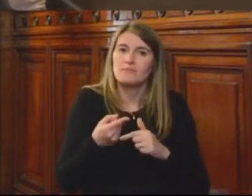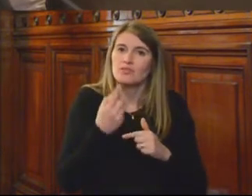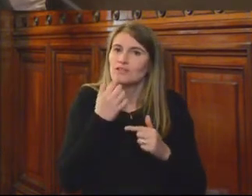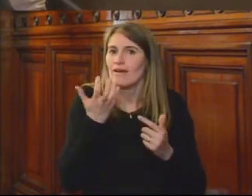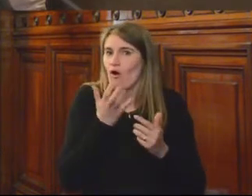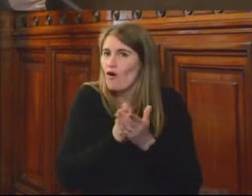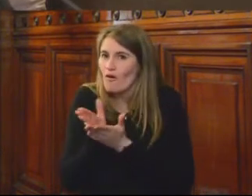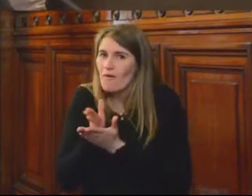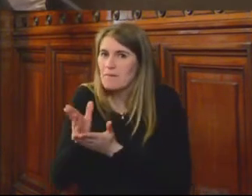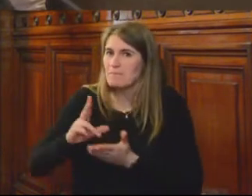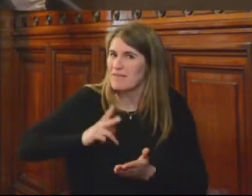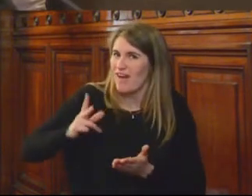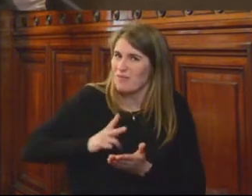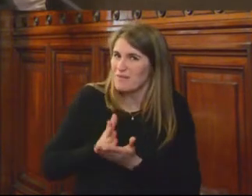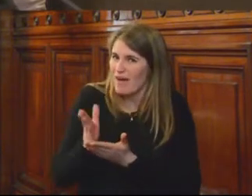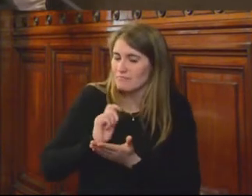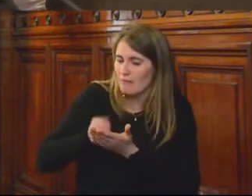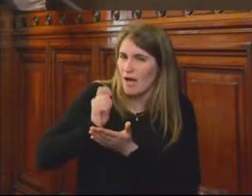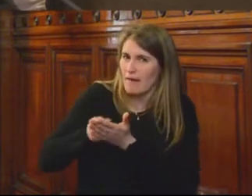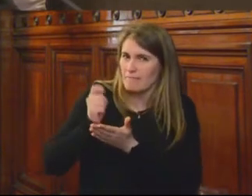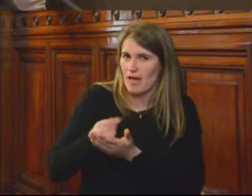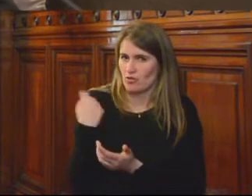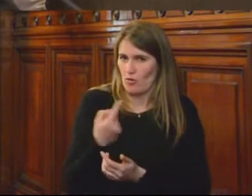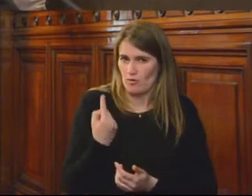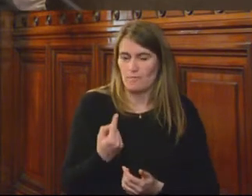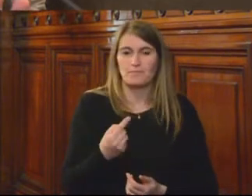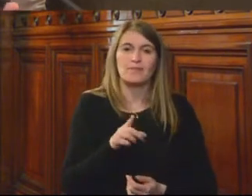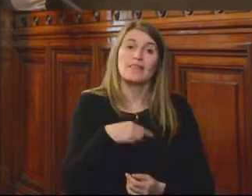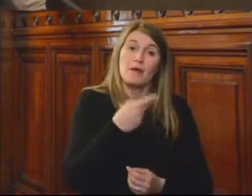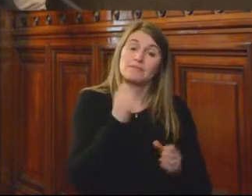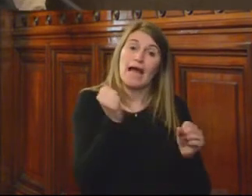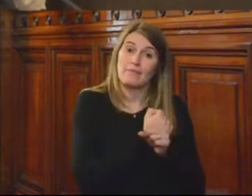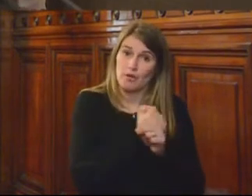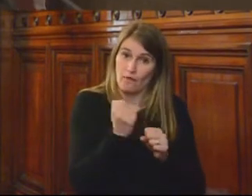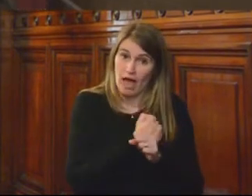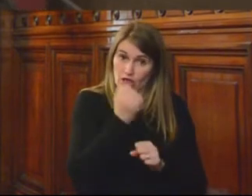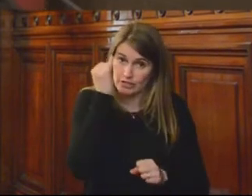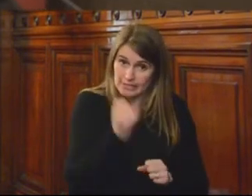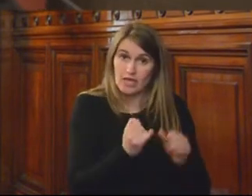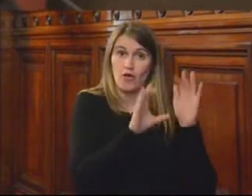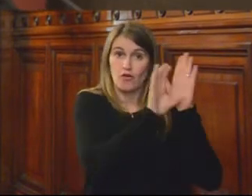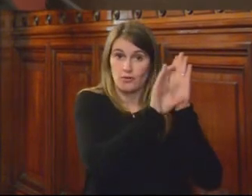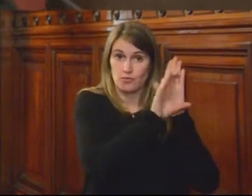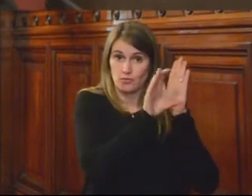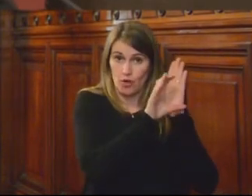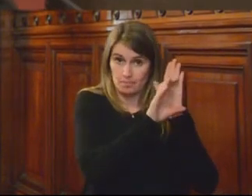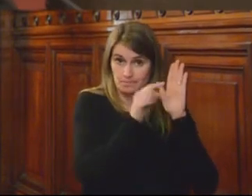de privatización. A partir de la aprobación de la Constitución,